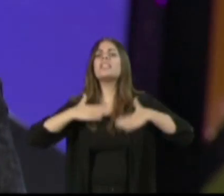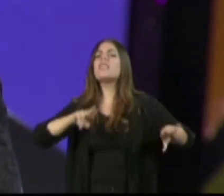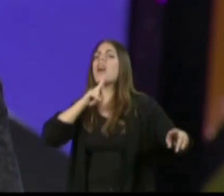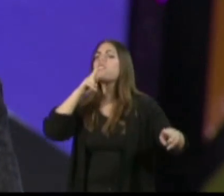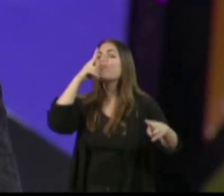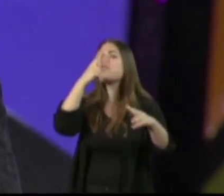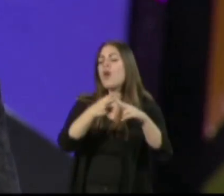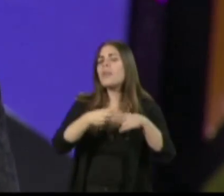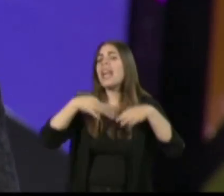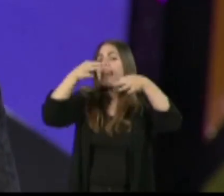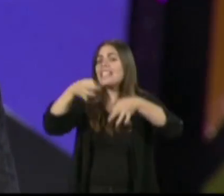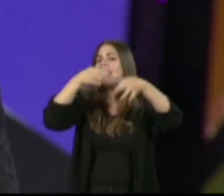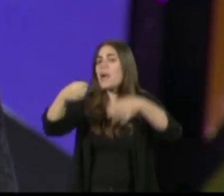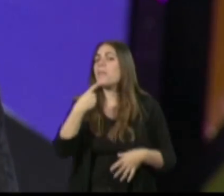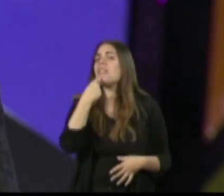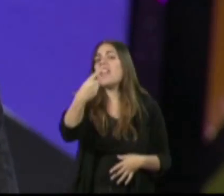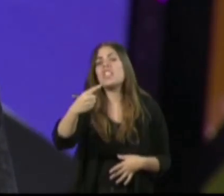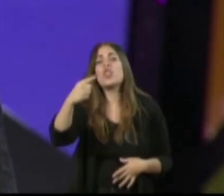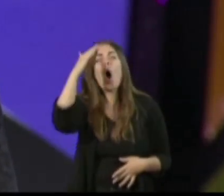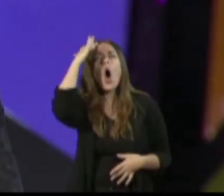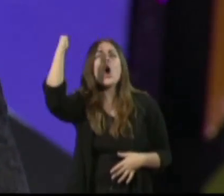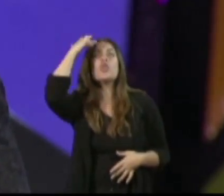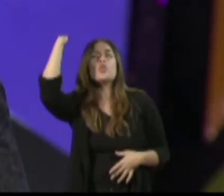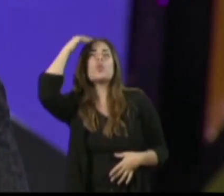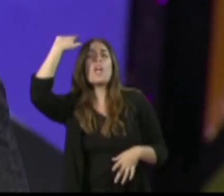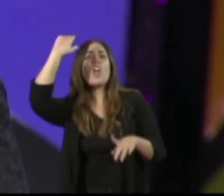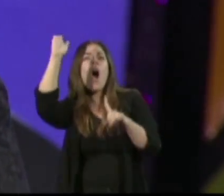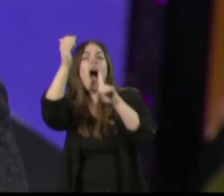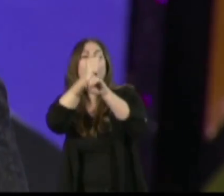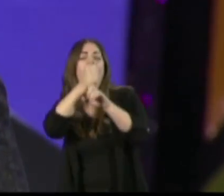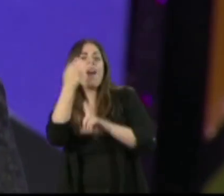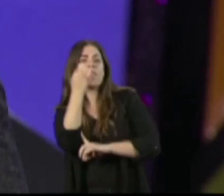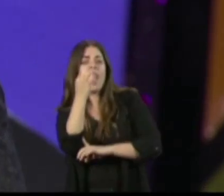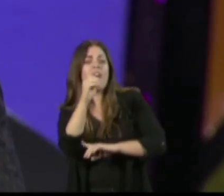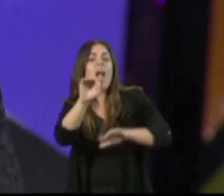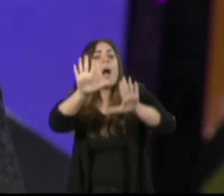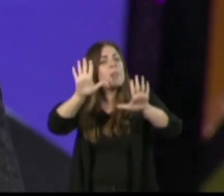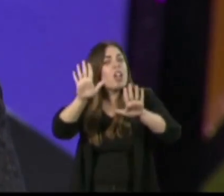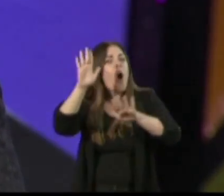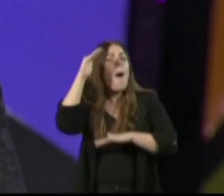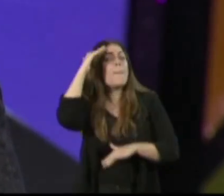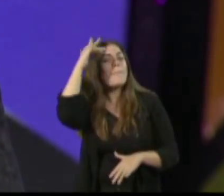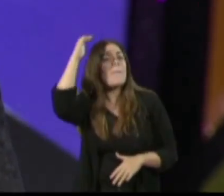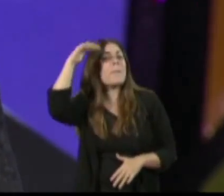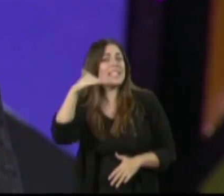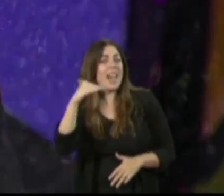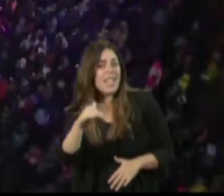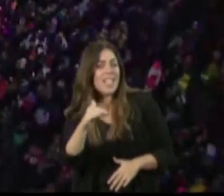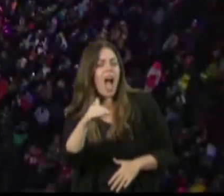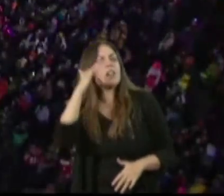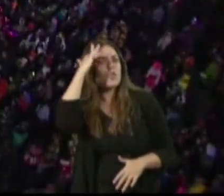dicho que vivas tus sueños, pero nunca te han dicho que las pesadillas también lo son.